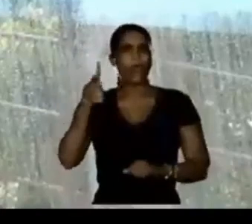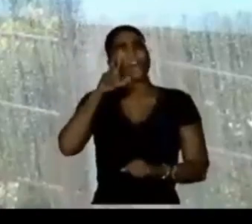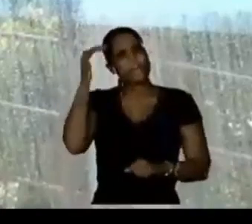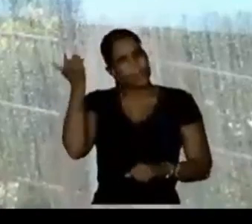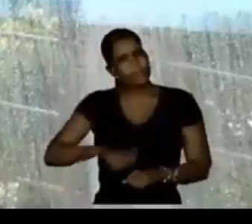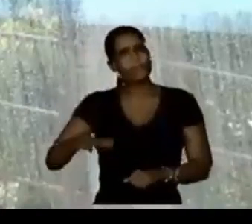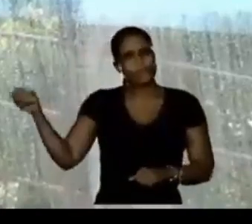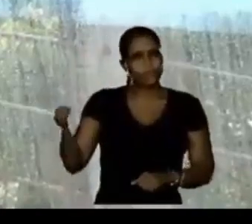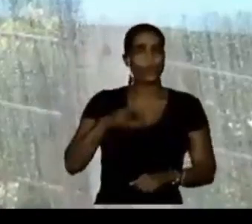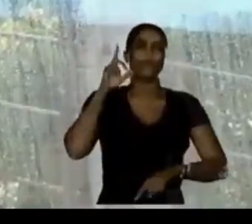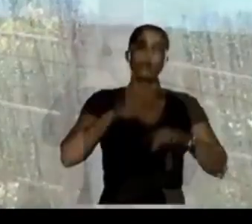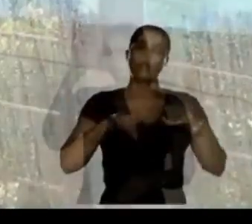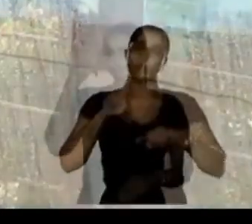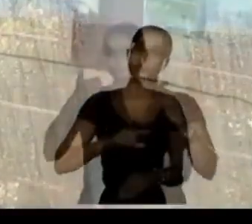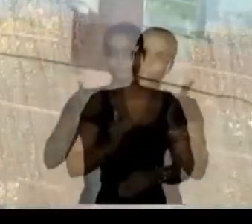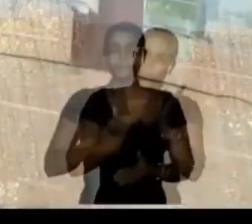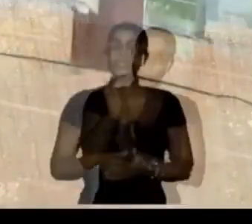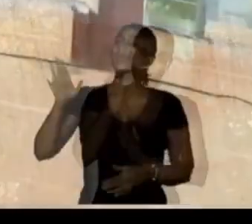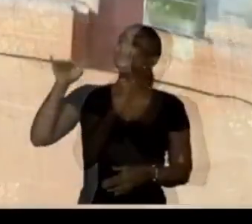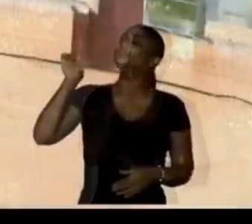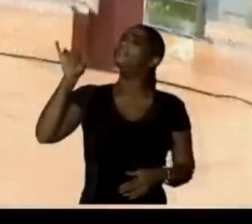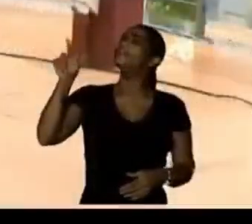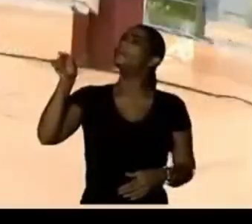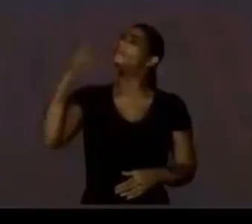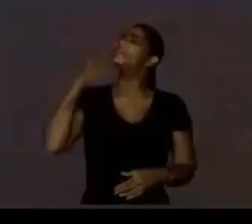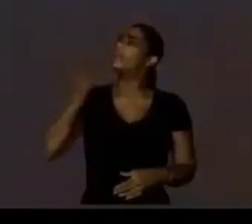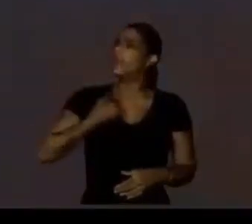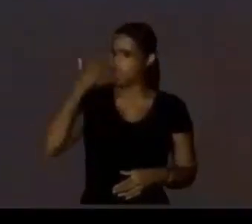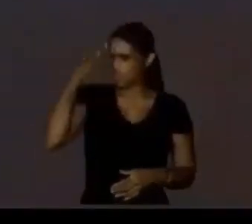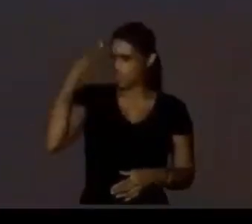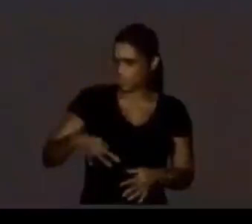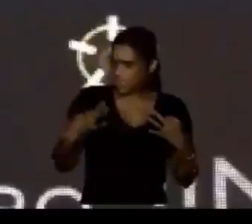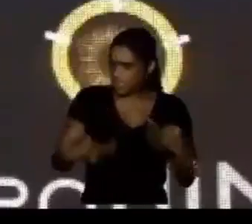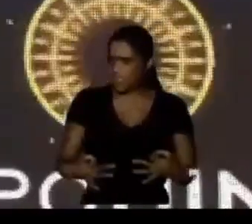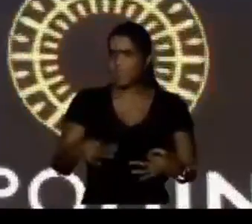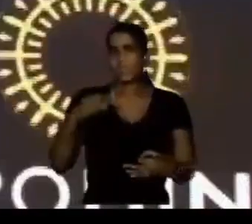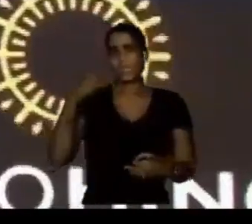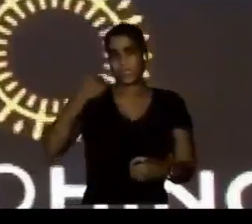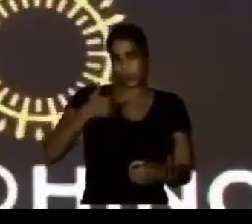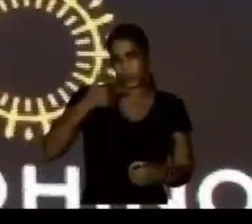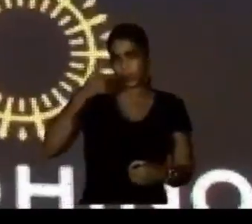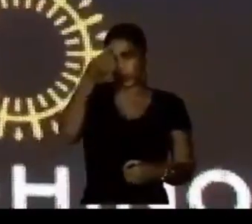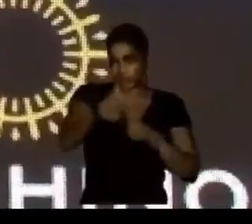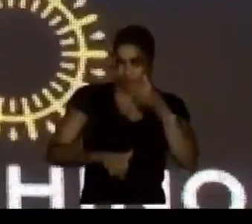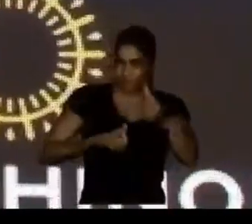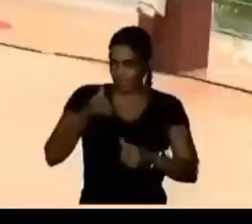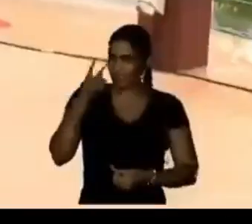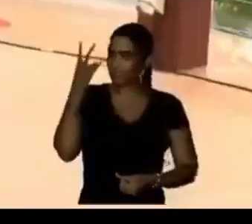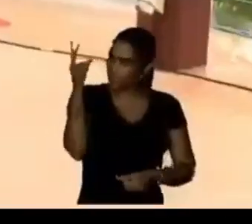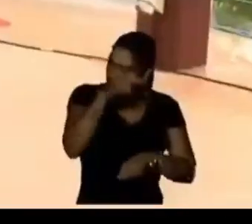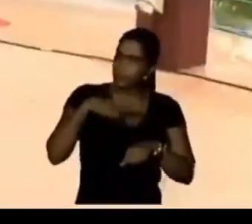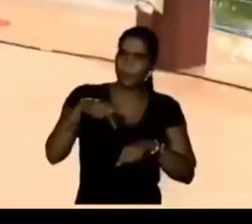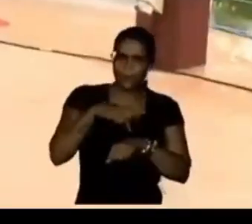Llega lanzamiento de producto, estamos apenas en el comienzo. Diego, tú dijiste, yo quiero estar seguro. ¿Realmente tú estás seguro que en el segundo semestre